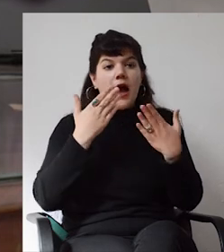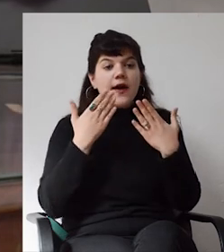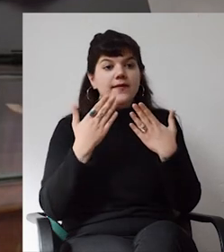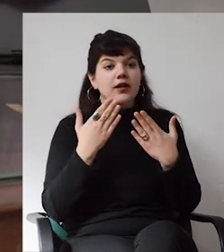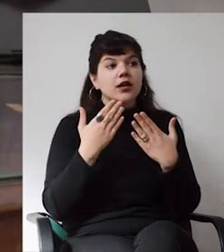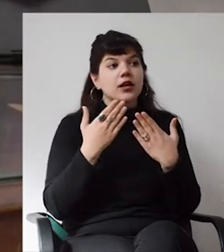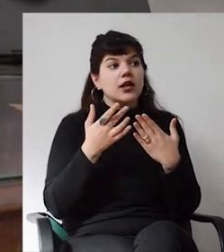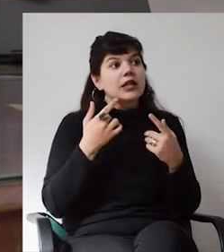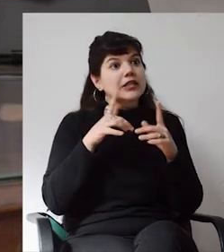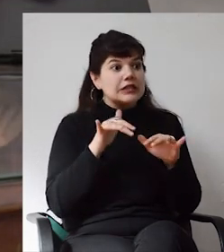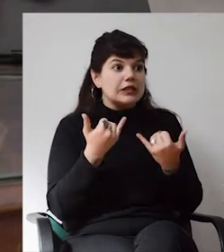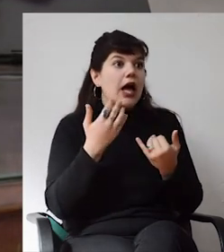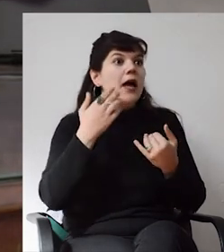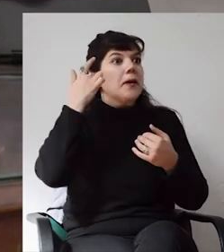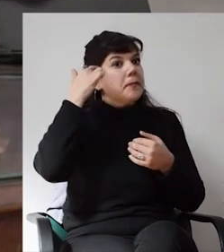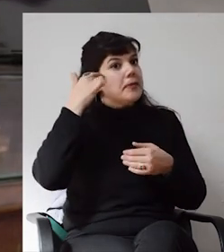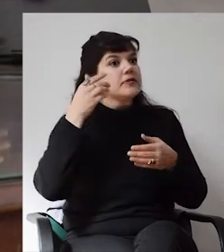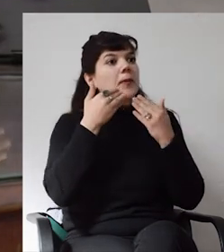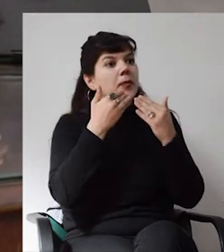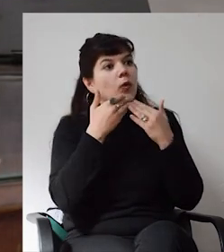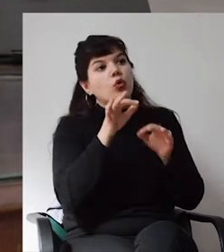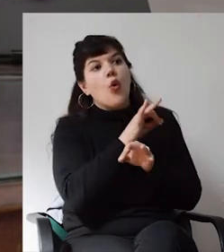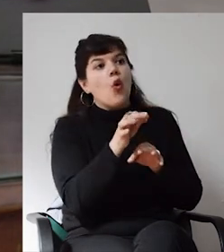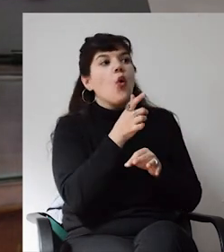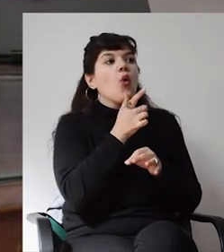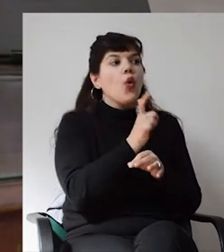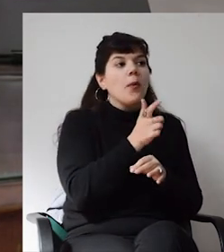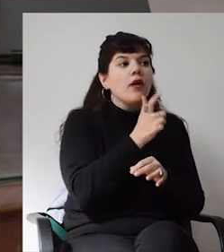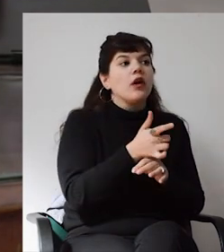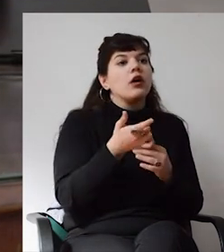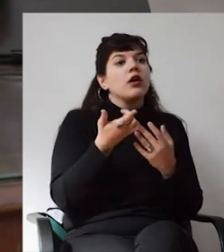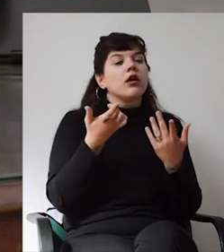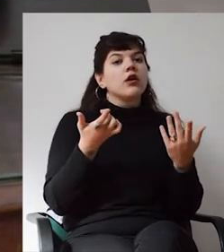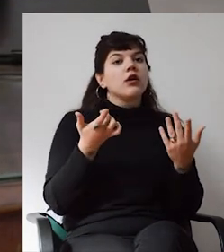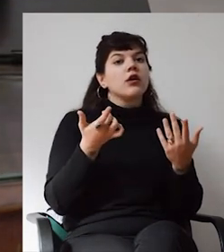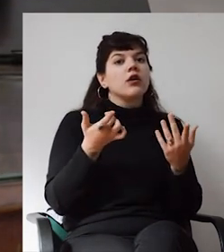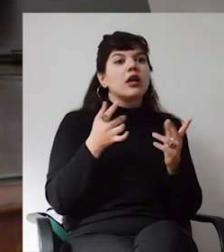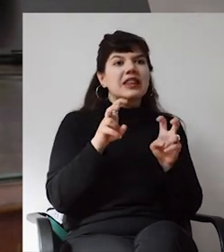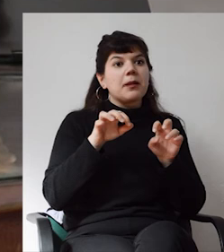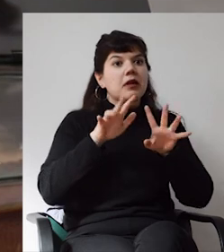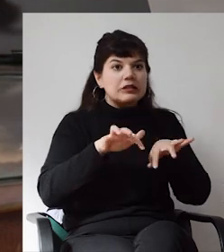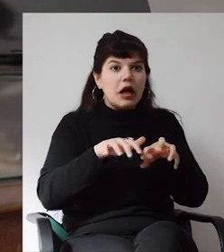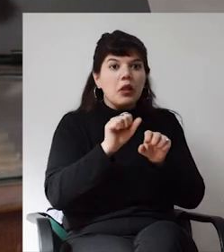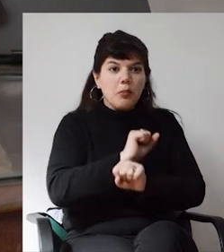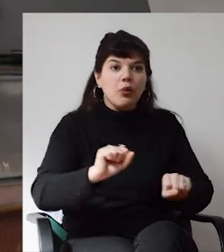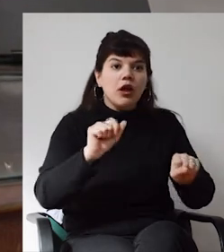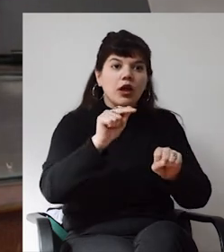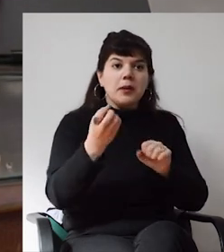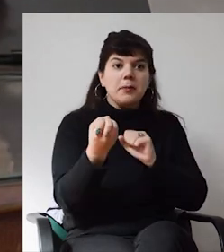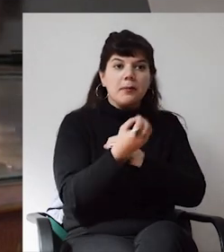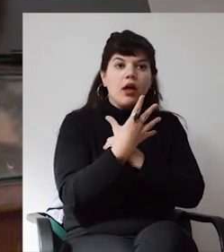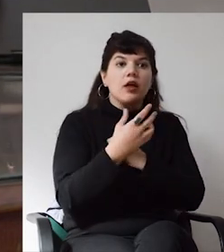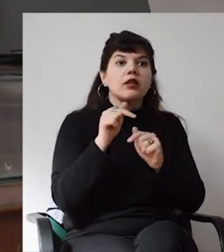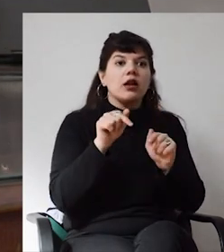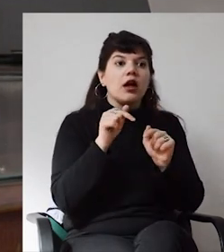20 minutos. Y si ya van surgiendo preguntas o comentarios, por el chat también